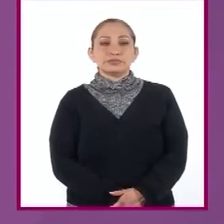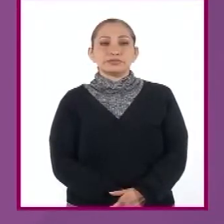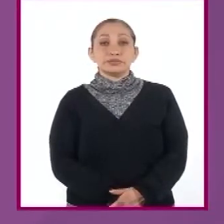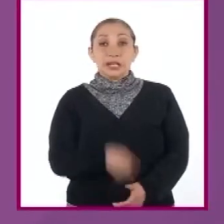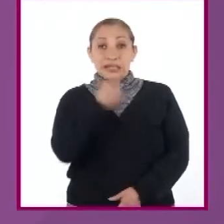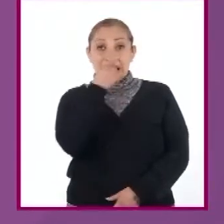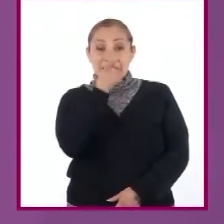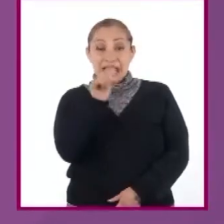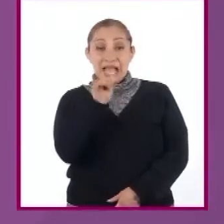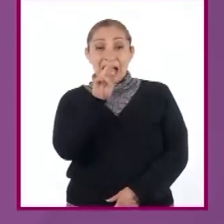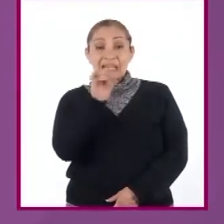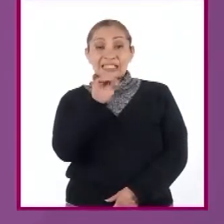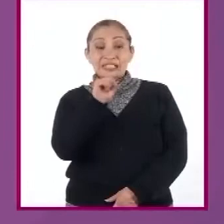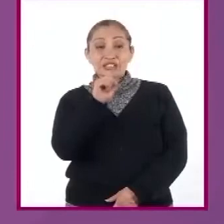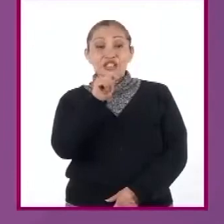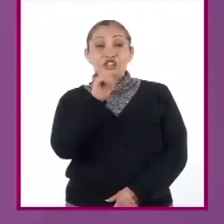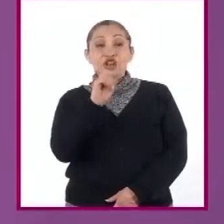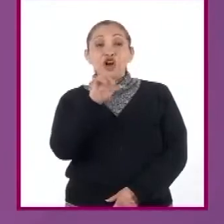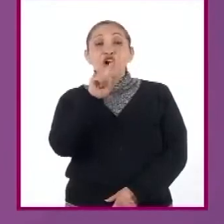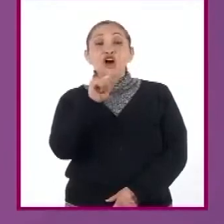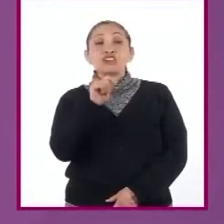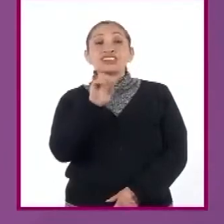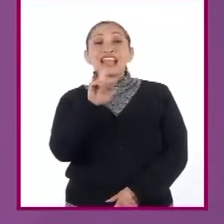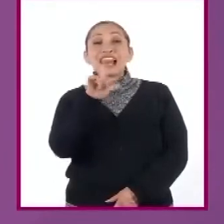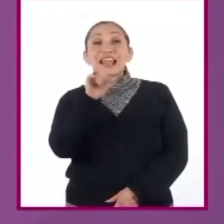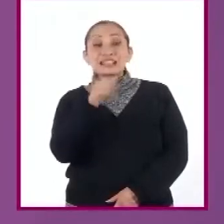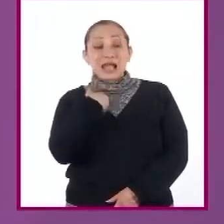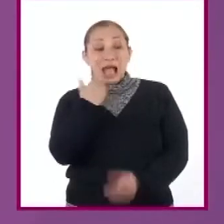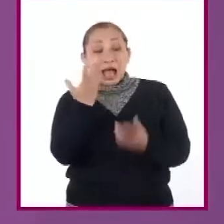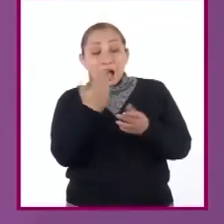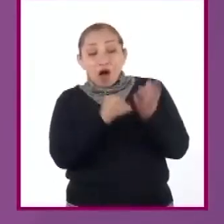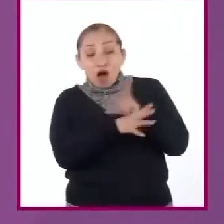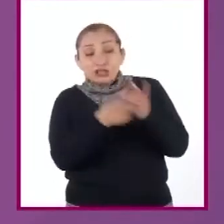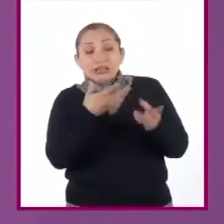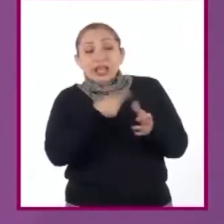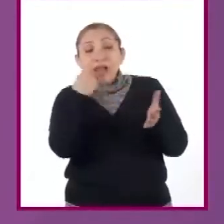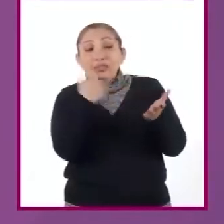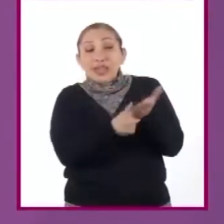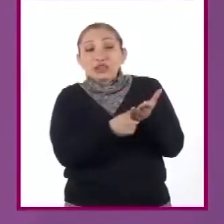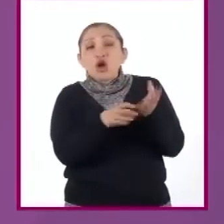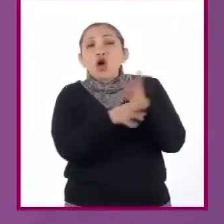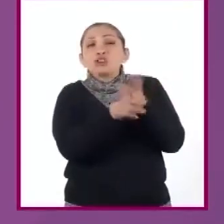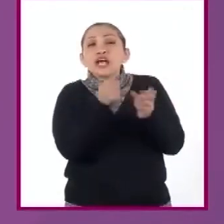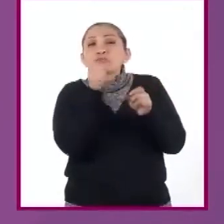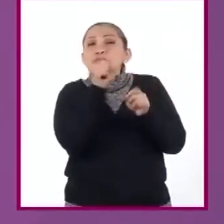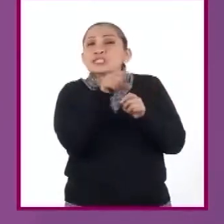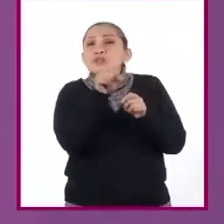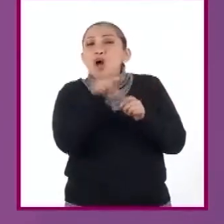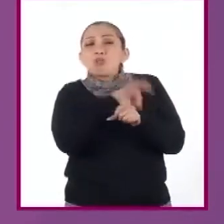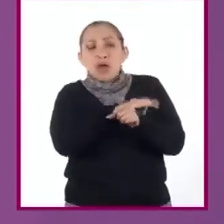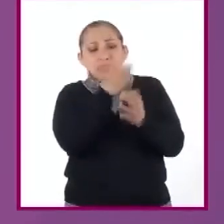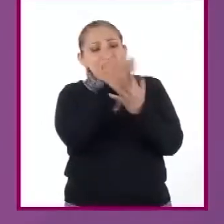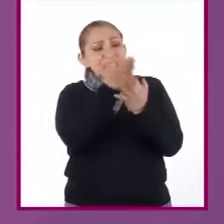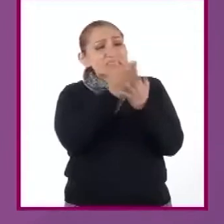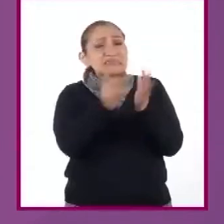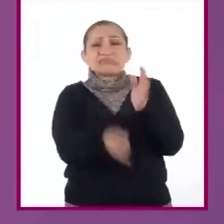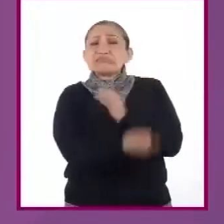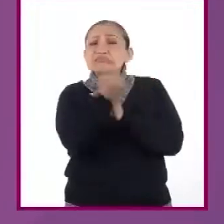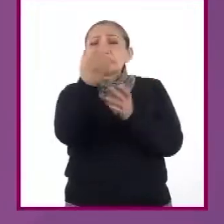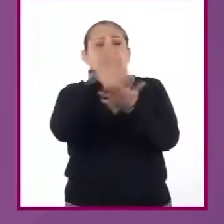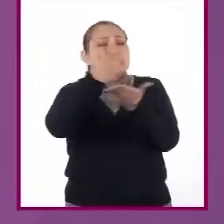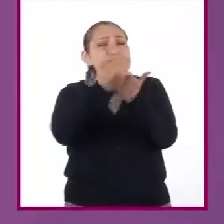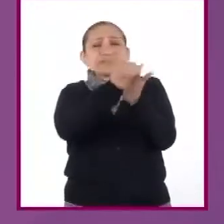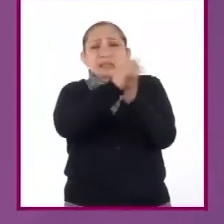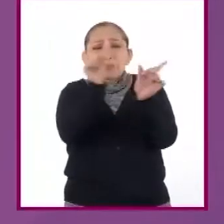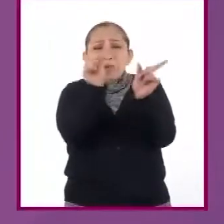Según Aristóteles, la materia estaba constituida de forma continua, es decir, que podía dividirse infinitamente y